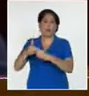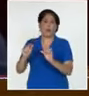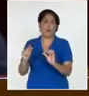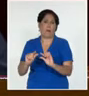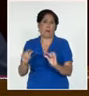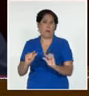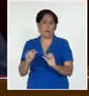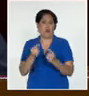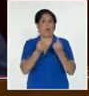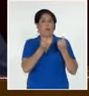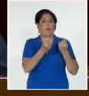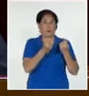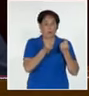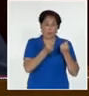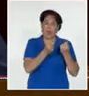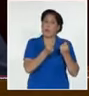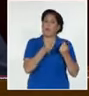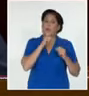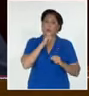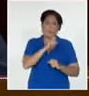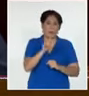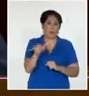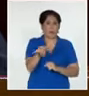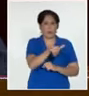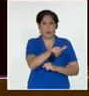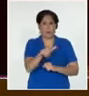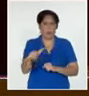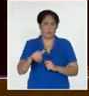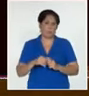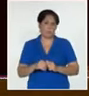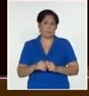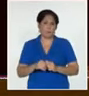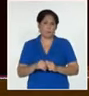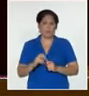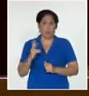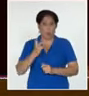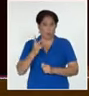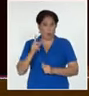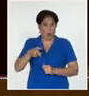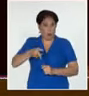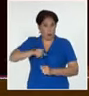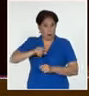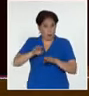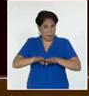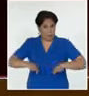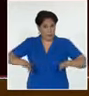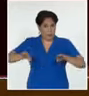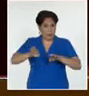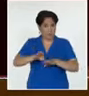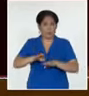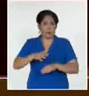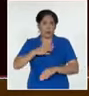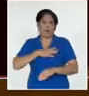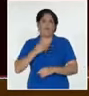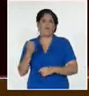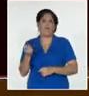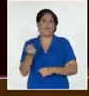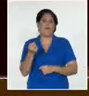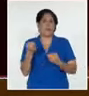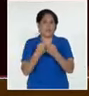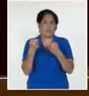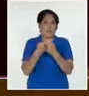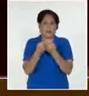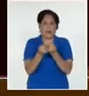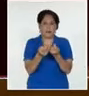economía en sentido general. Como ellos esclarecieron, es falso el rumor, la bola, la fake